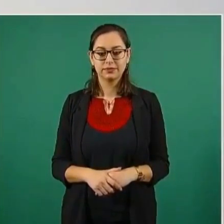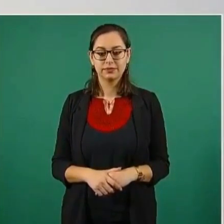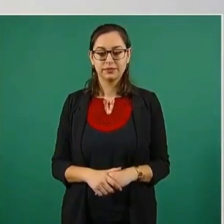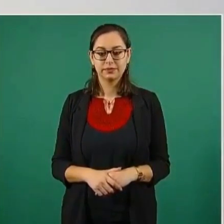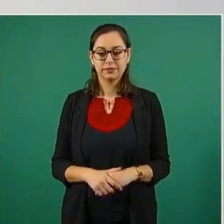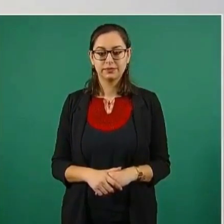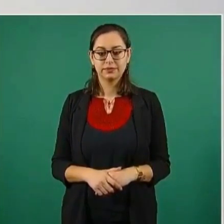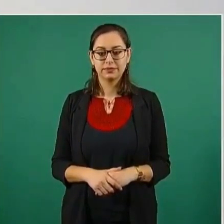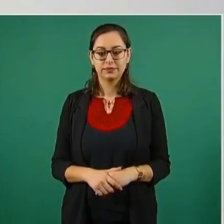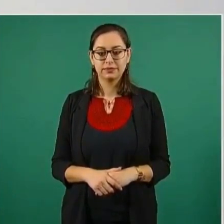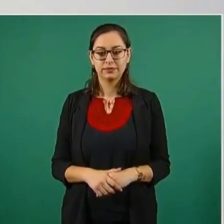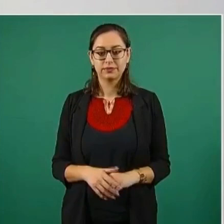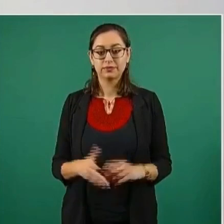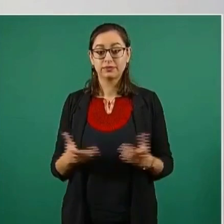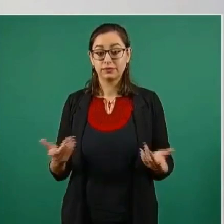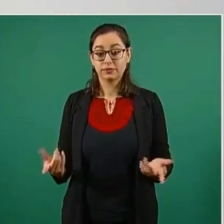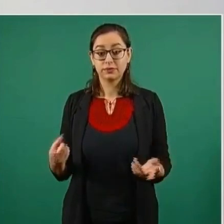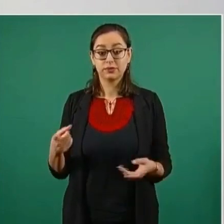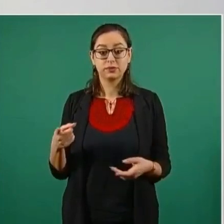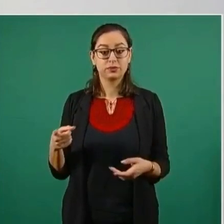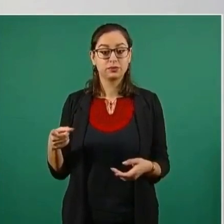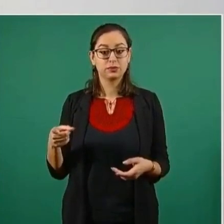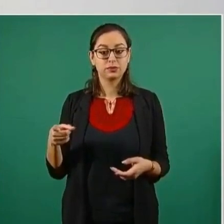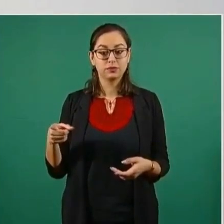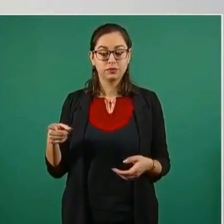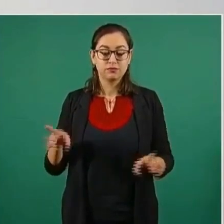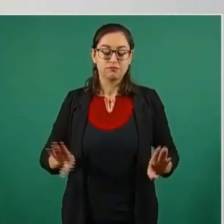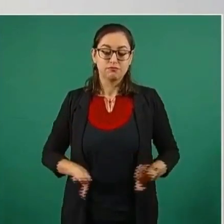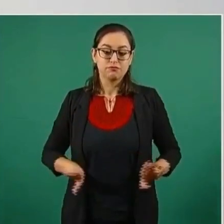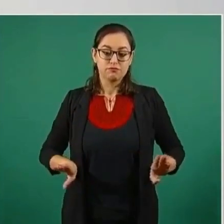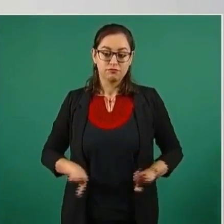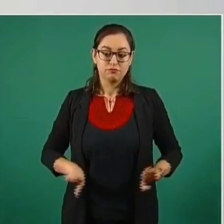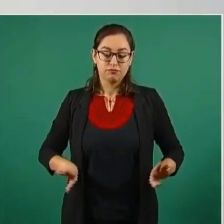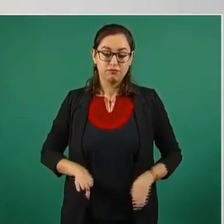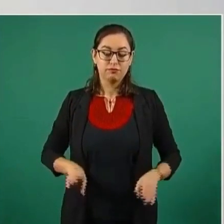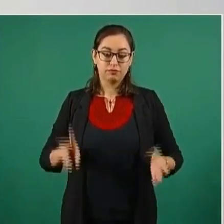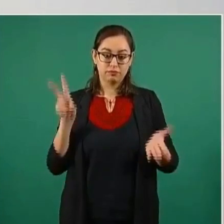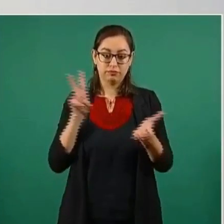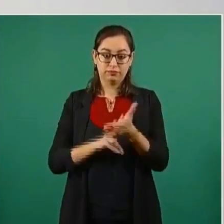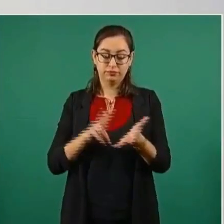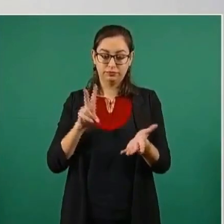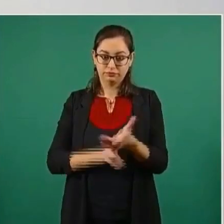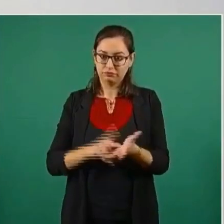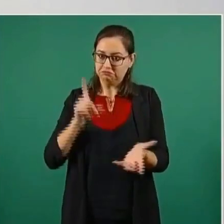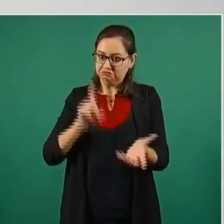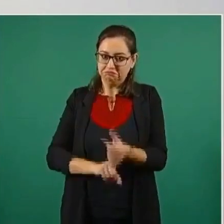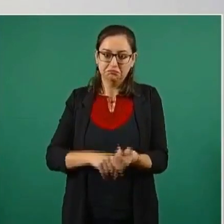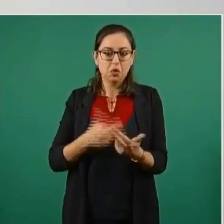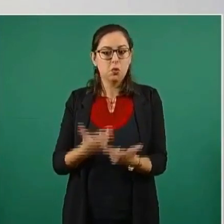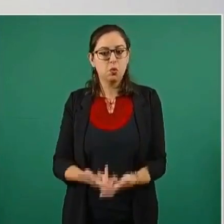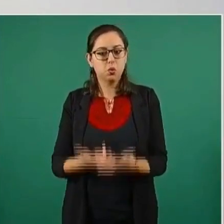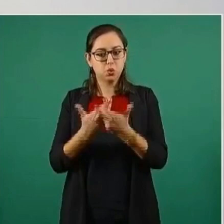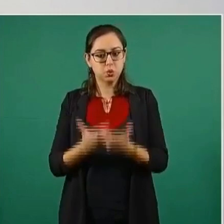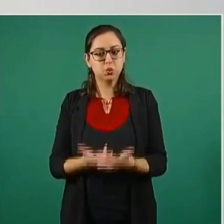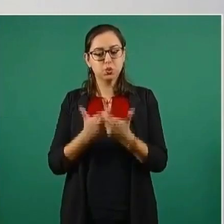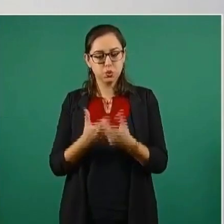esos valores que se tienen, porque hay una gran reserva de valores en las familias mexicanas,